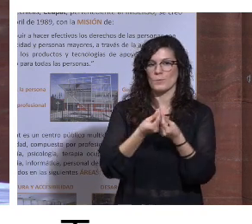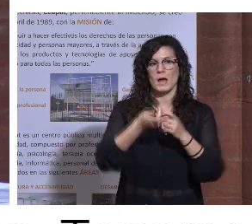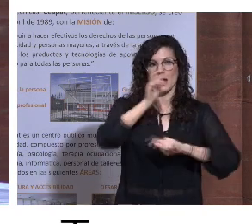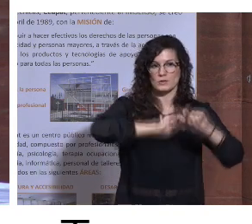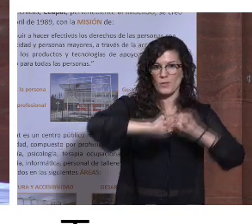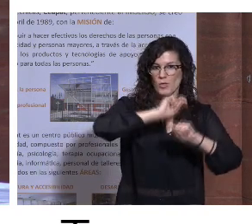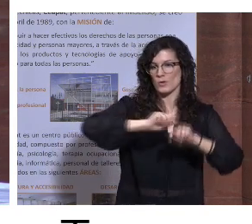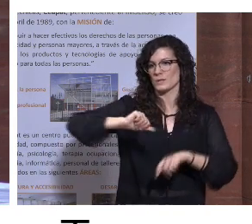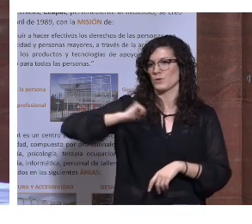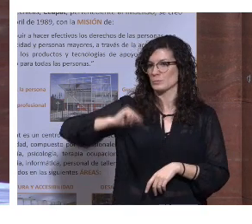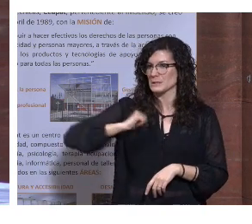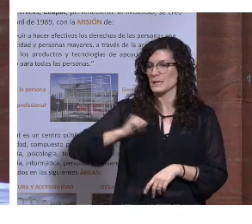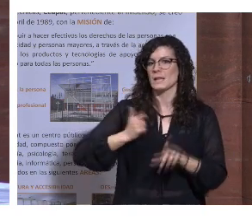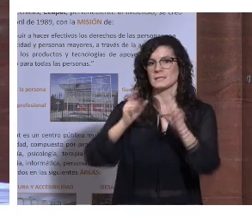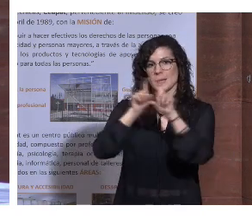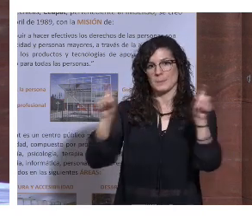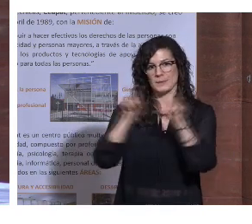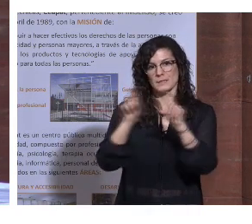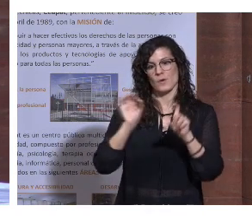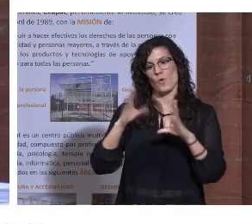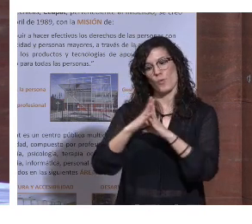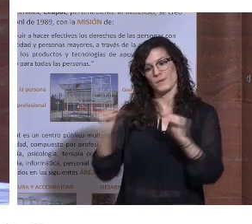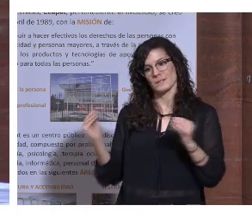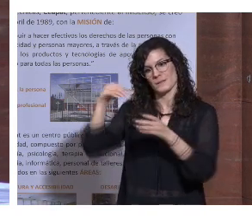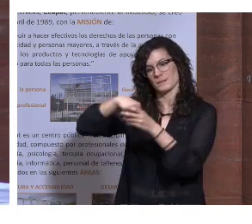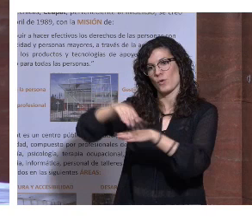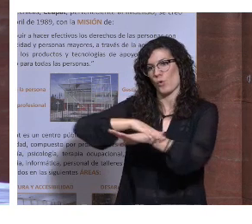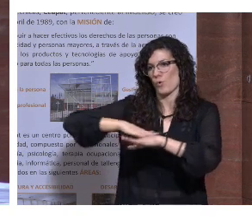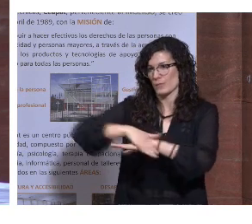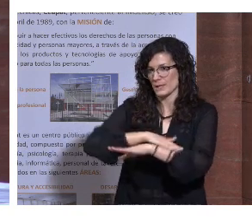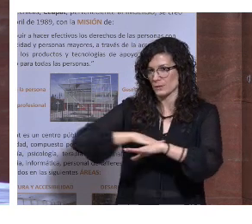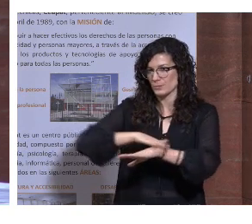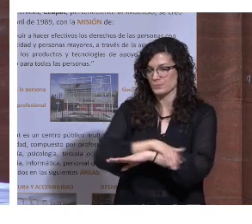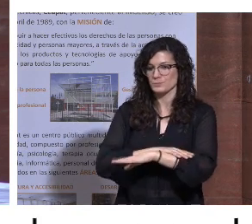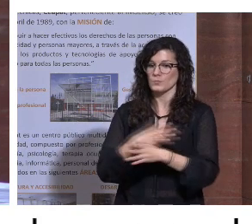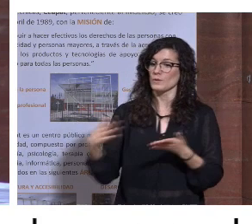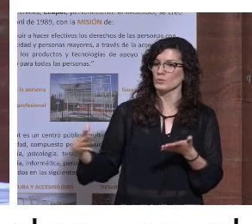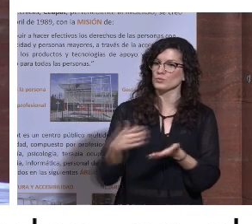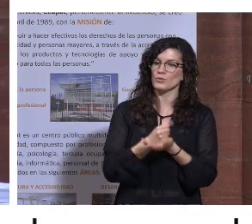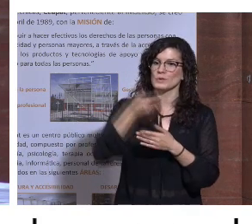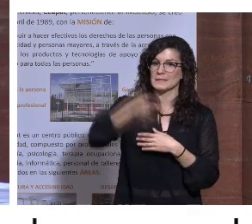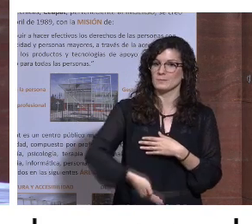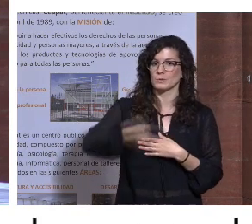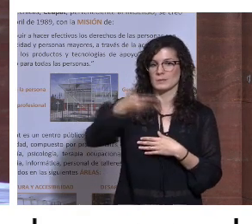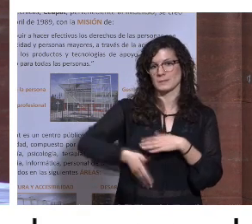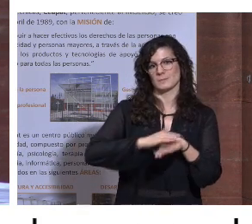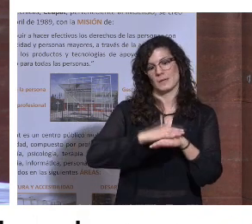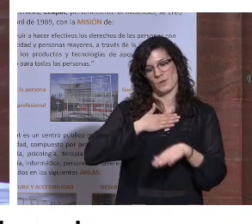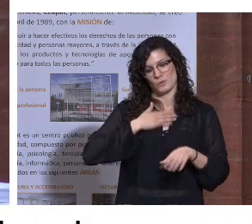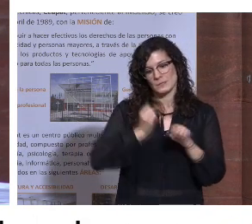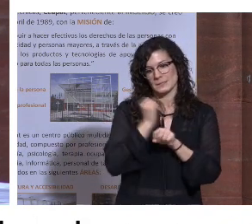hospitales, empresas, universidades y en el gobierno. Todos son muy importantes para poder hacer mi trabajo